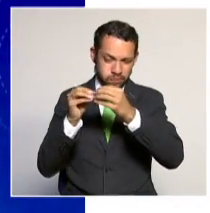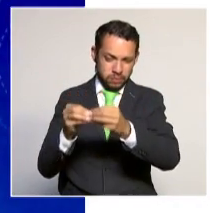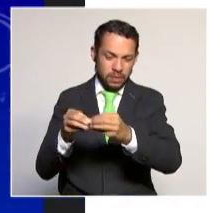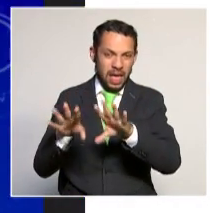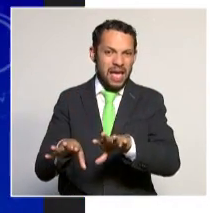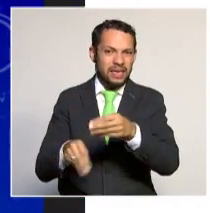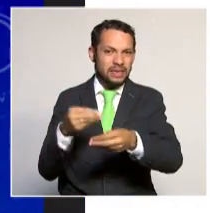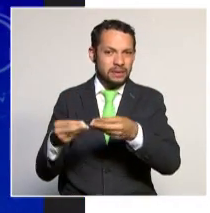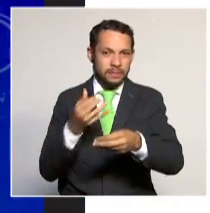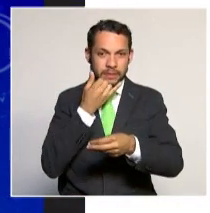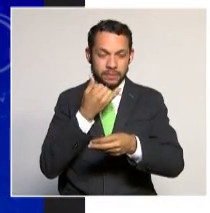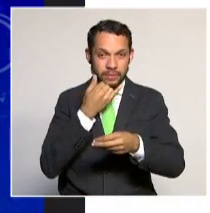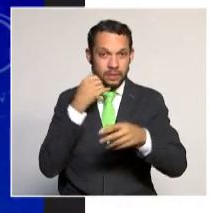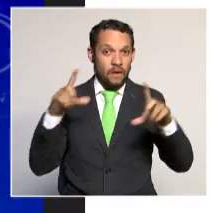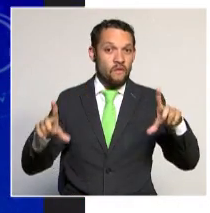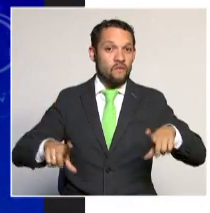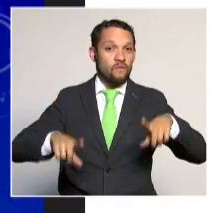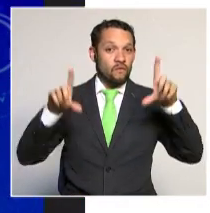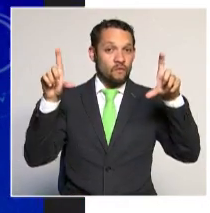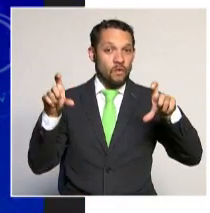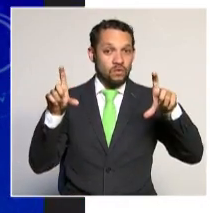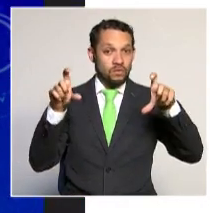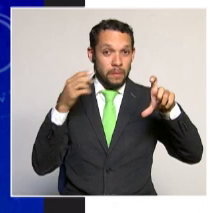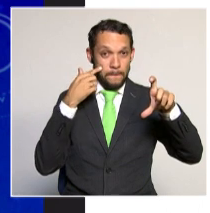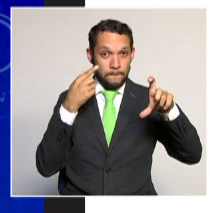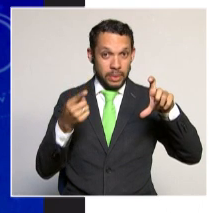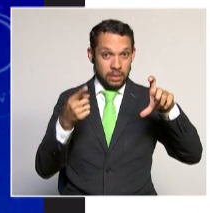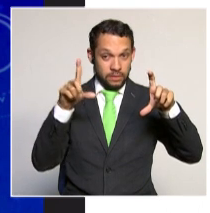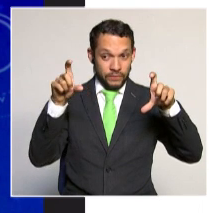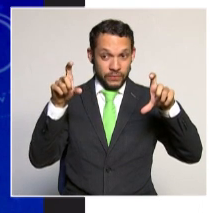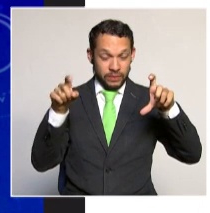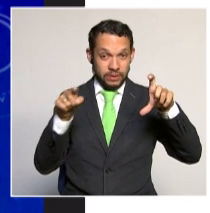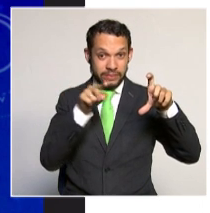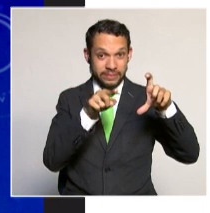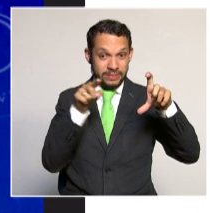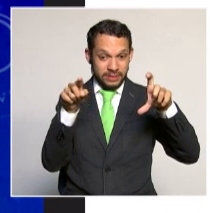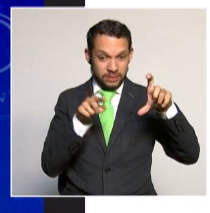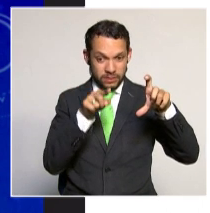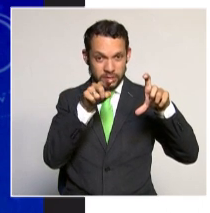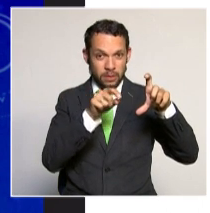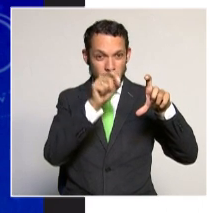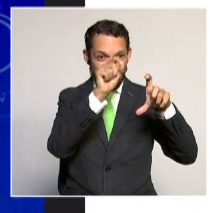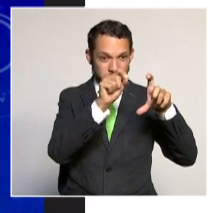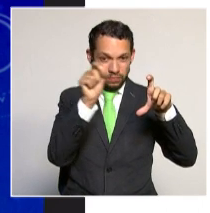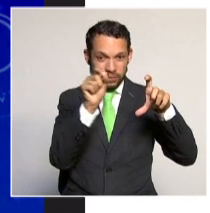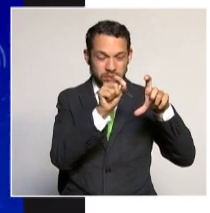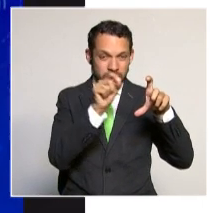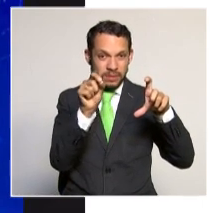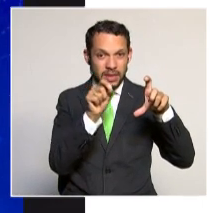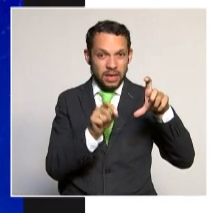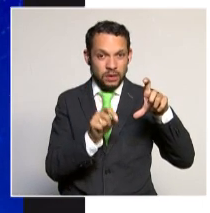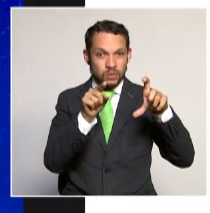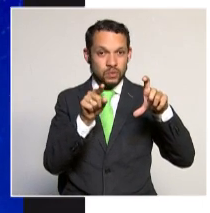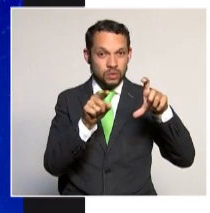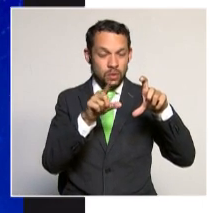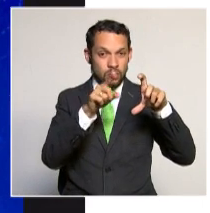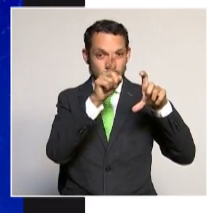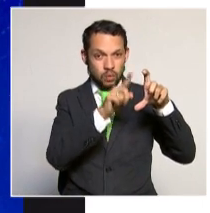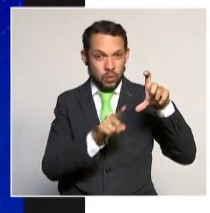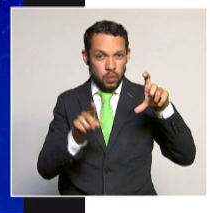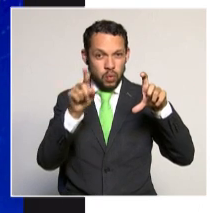Por ejemplo, la imagen que ustedes están observando, miren que hace referencia es de resonancia magnética